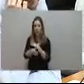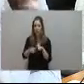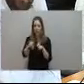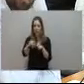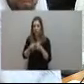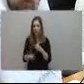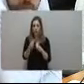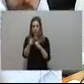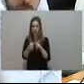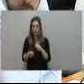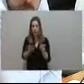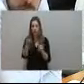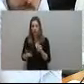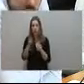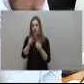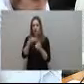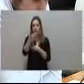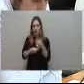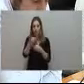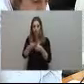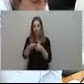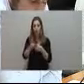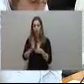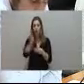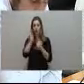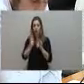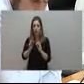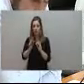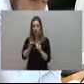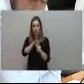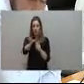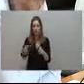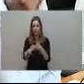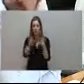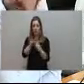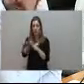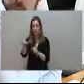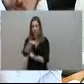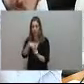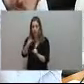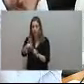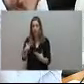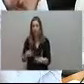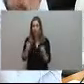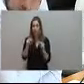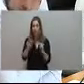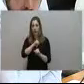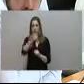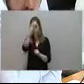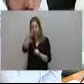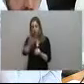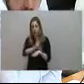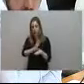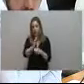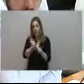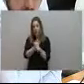herramienta política que desarrolle todo su potencial impacto en los ámbitos social y ambiental. Y termino. Esperamos que la Consejería de Empleo